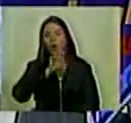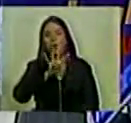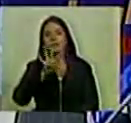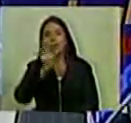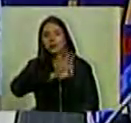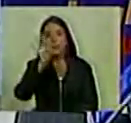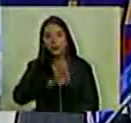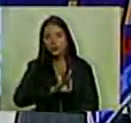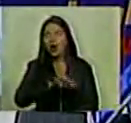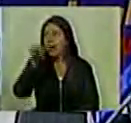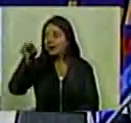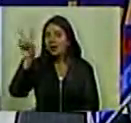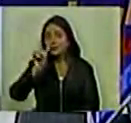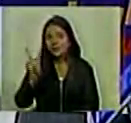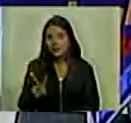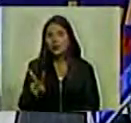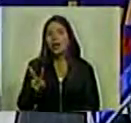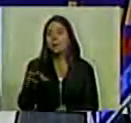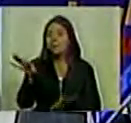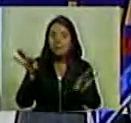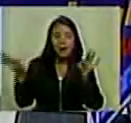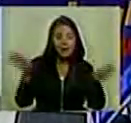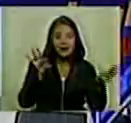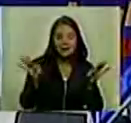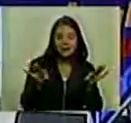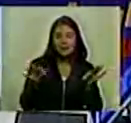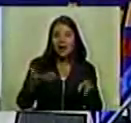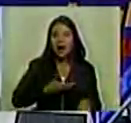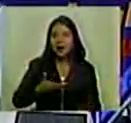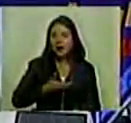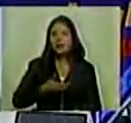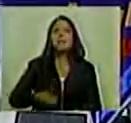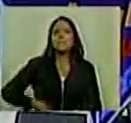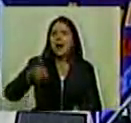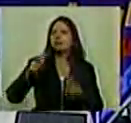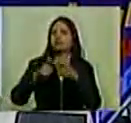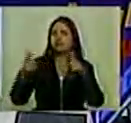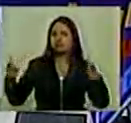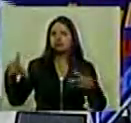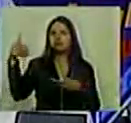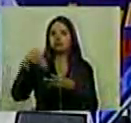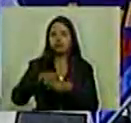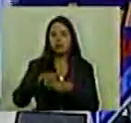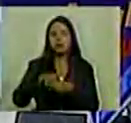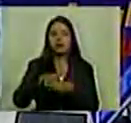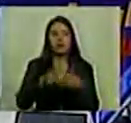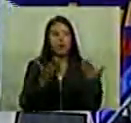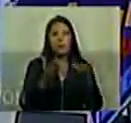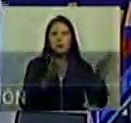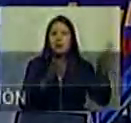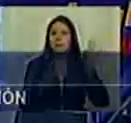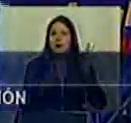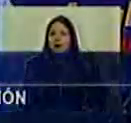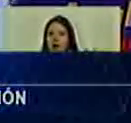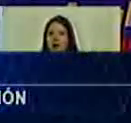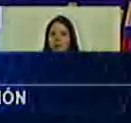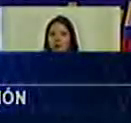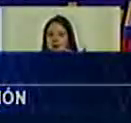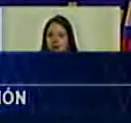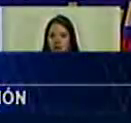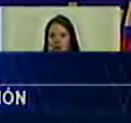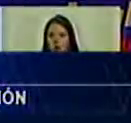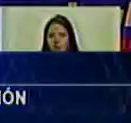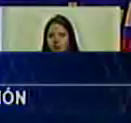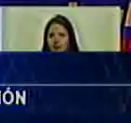elegir alcaldes y alcaldesas, vota más gente, de la gente que vota para elegir al presidente de los Estados Unidos de